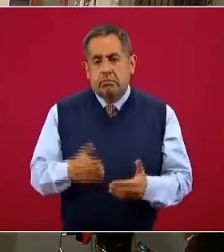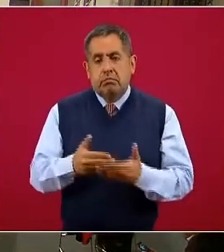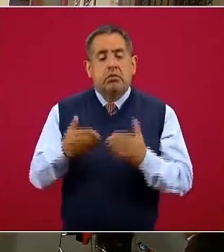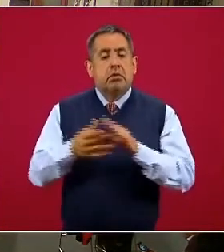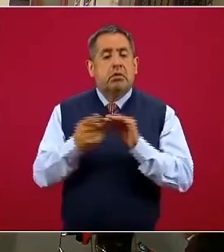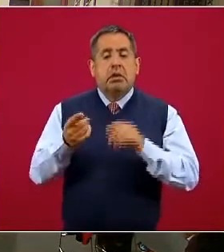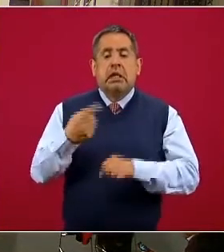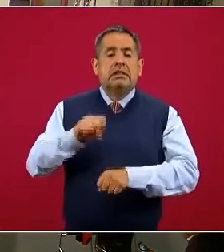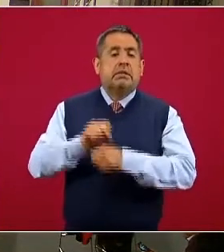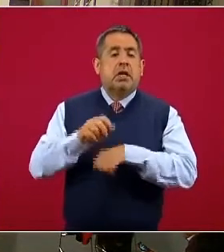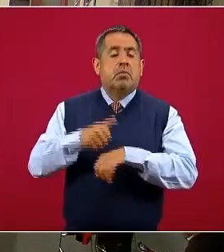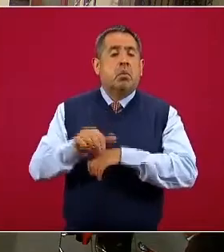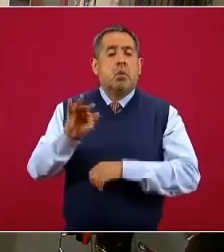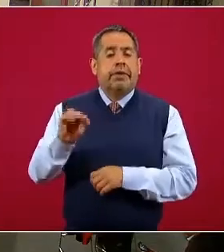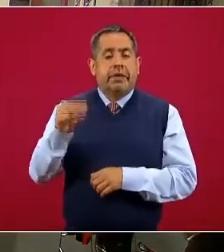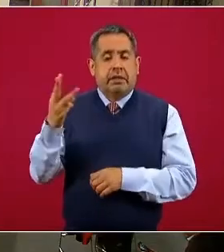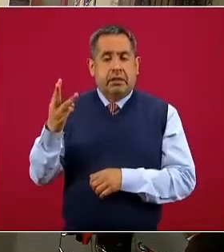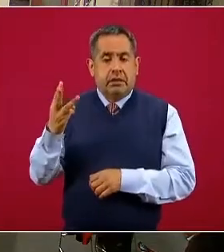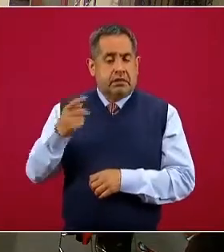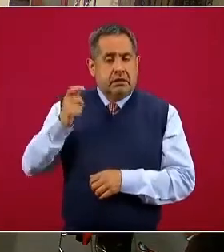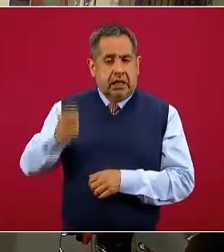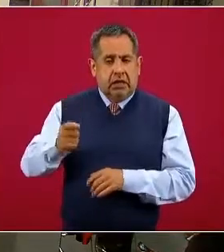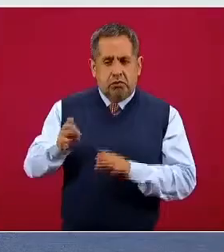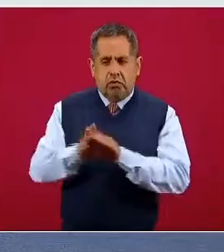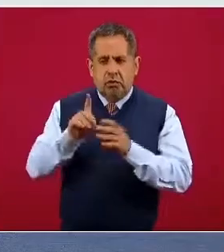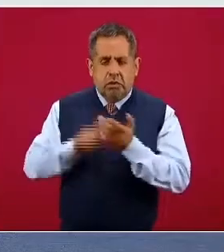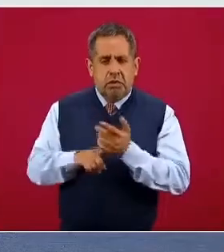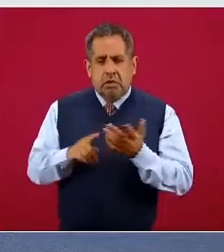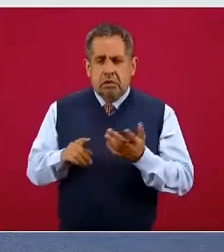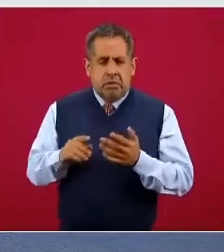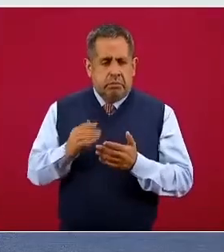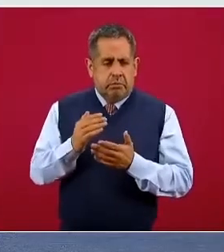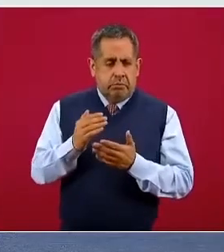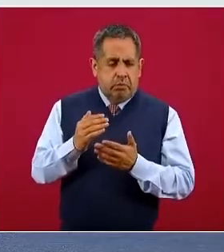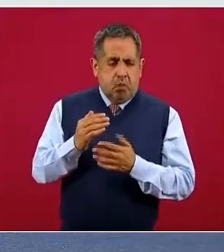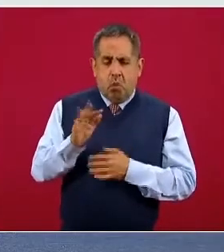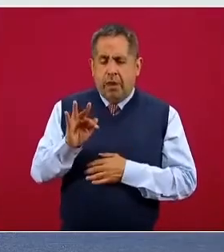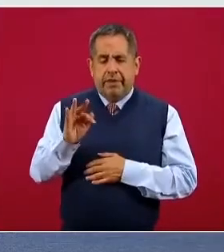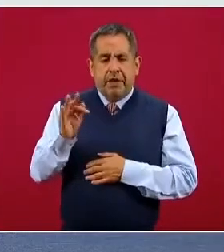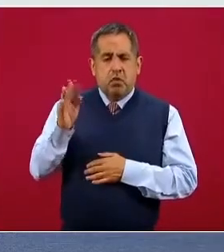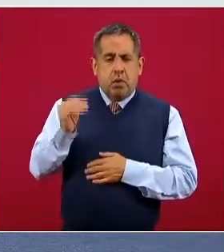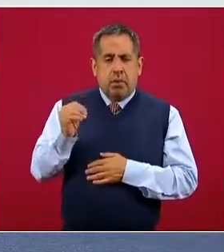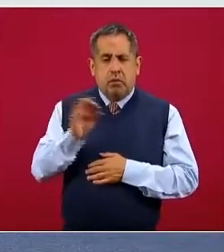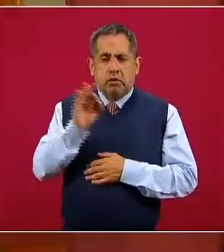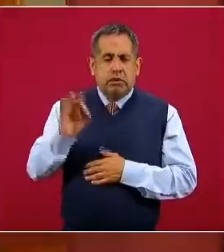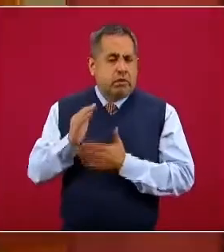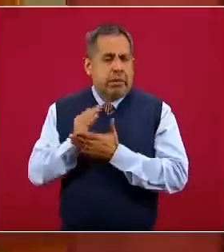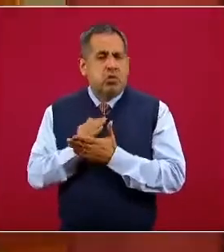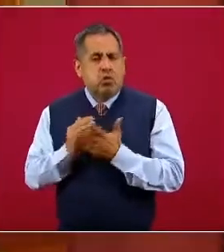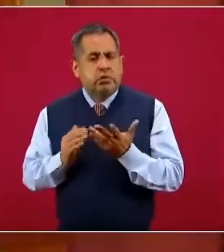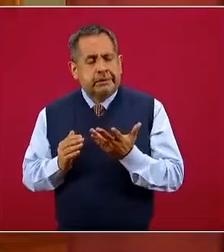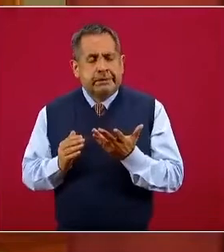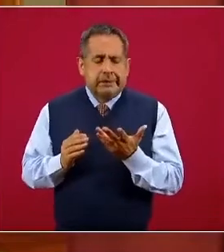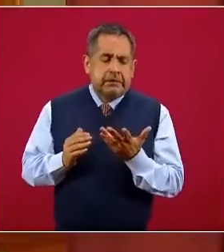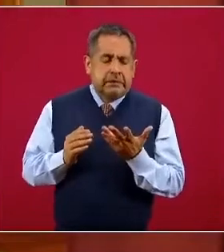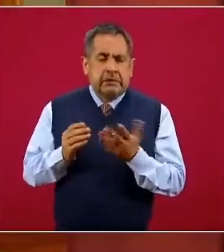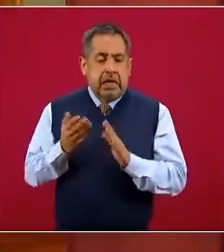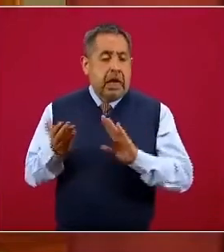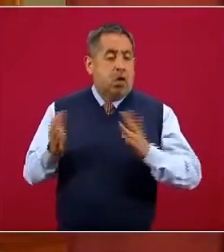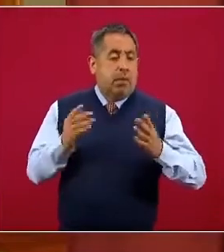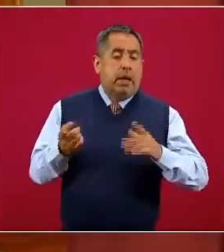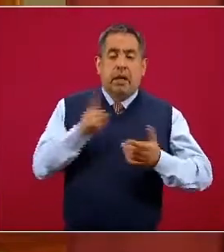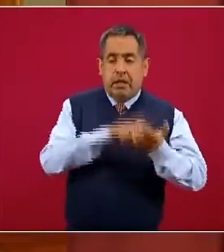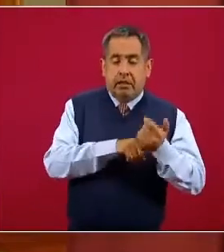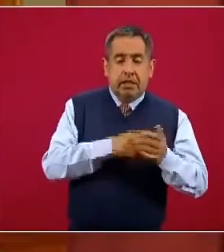la semana 43 una disminución de menos 49% en relación a las defunciones que en algún